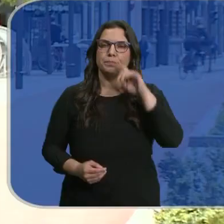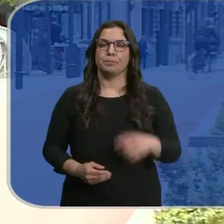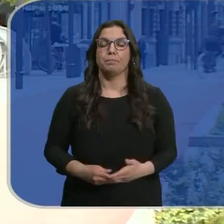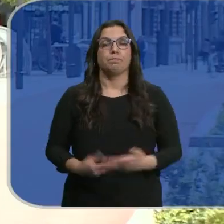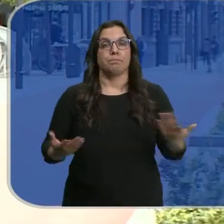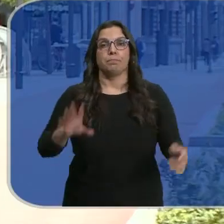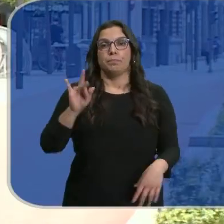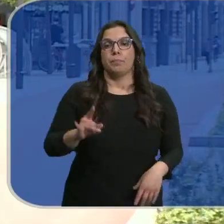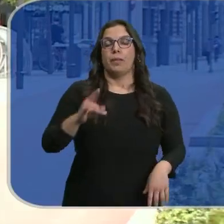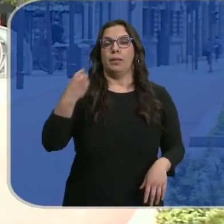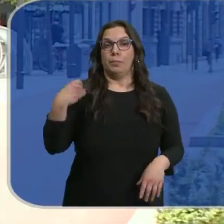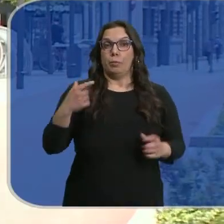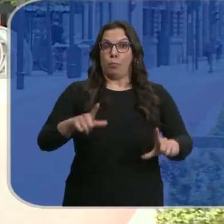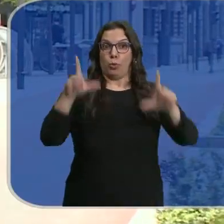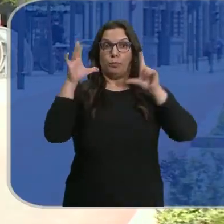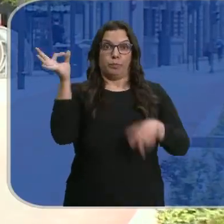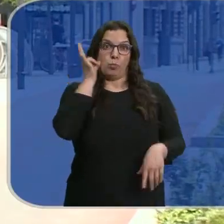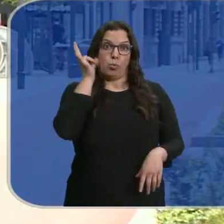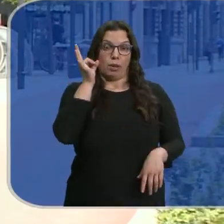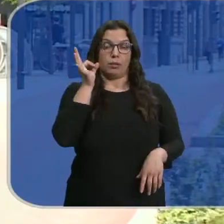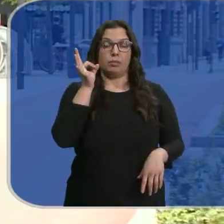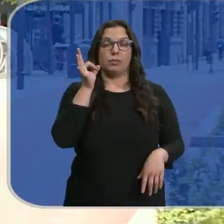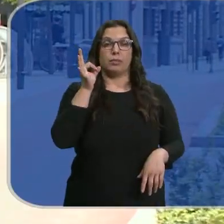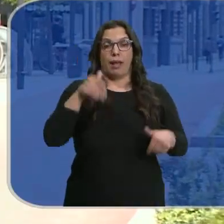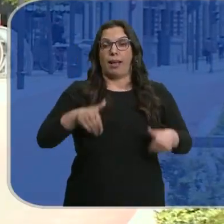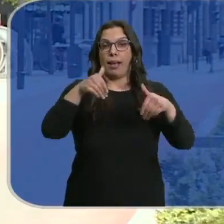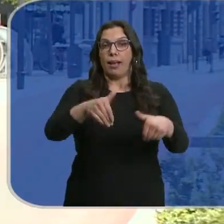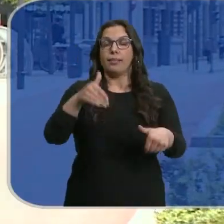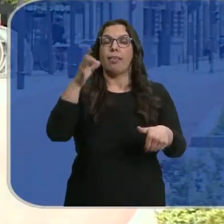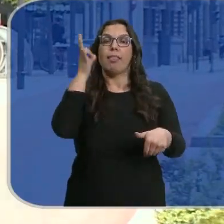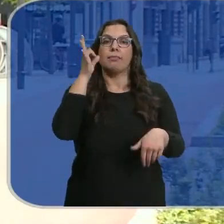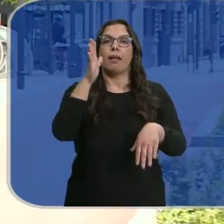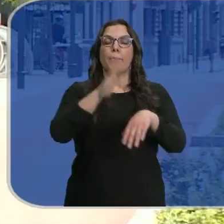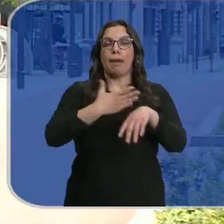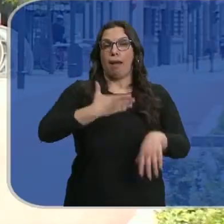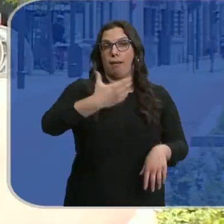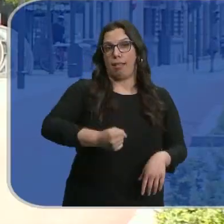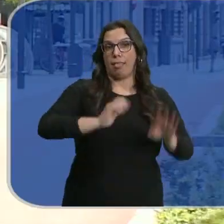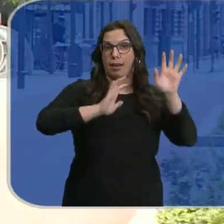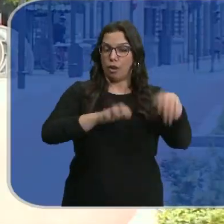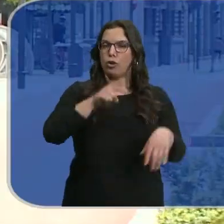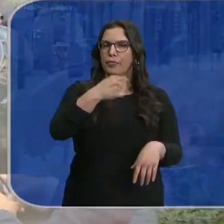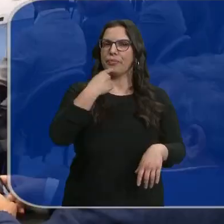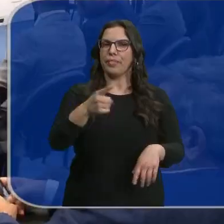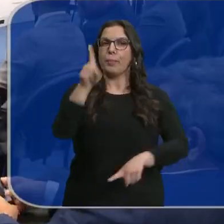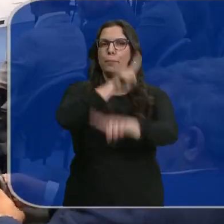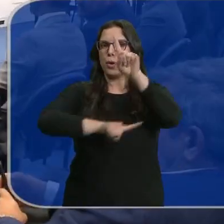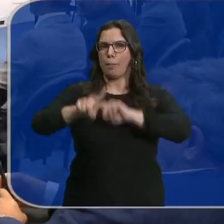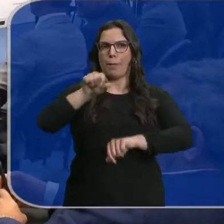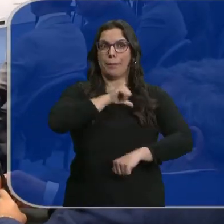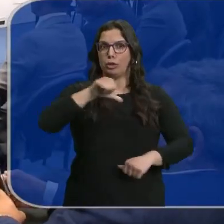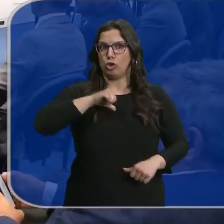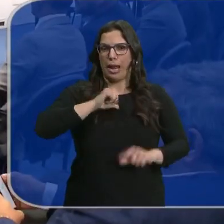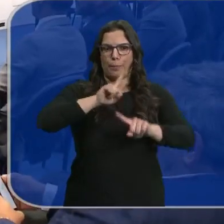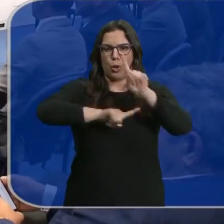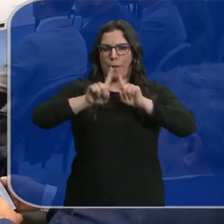Sí, pues la protagonista de esta historia, la candidata a la alcaldía de León, ha vuelto a alegar problemas personales,